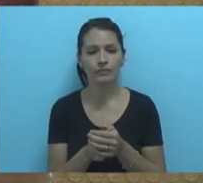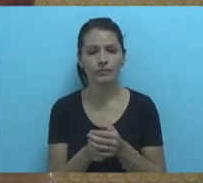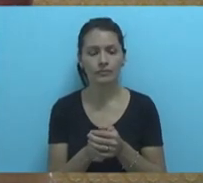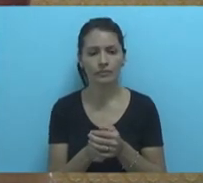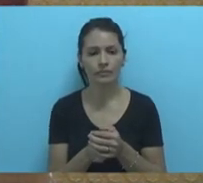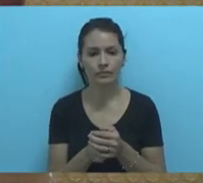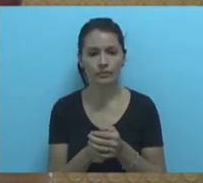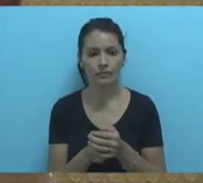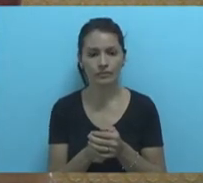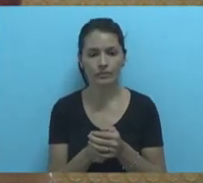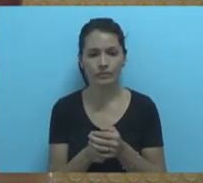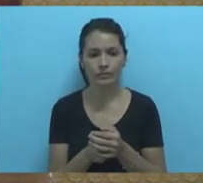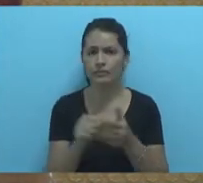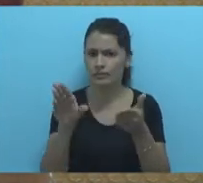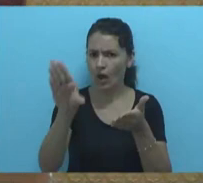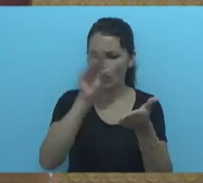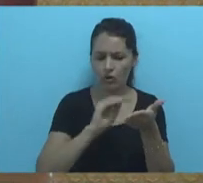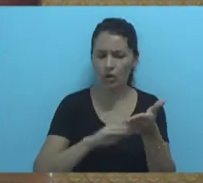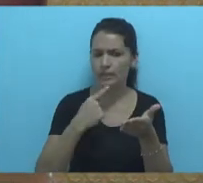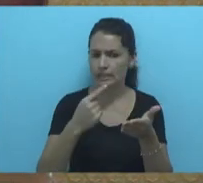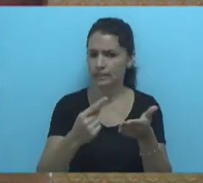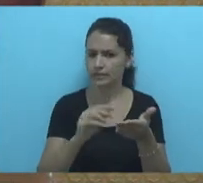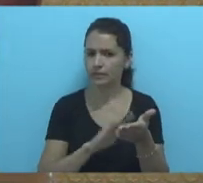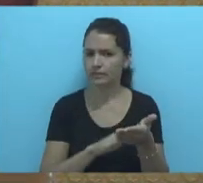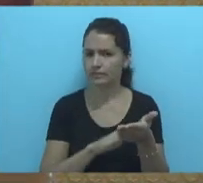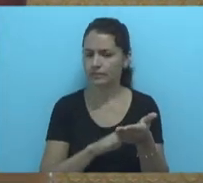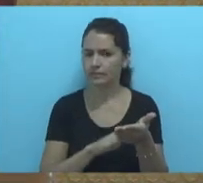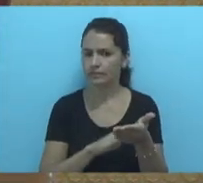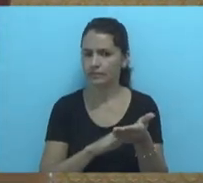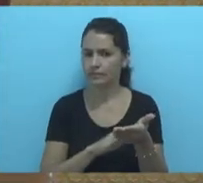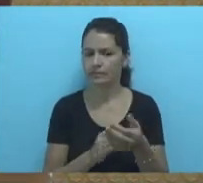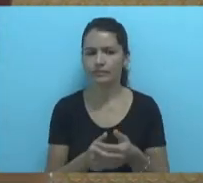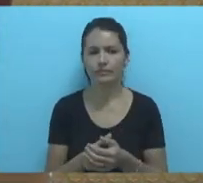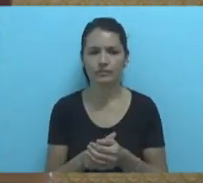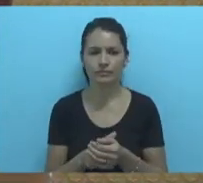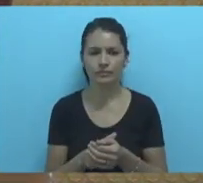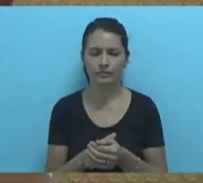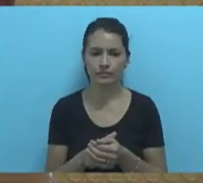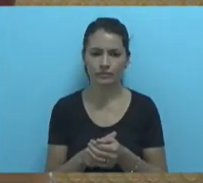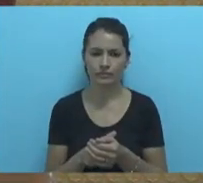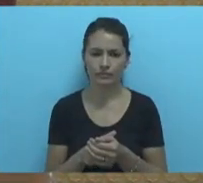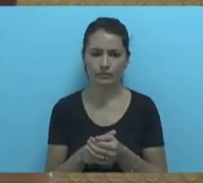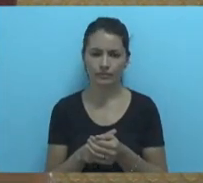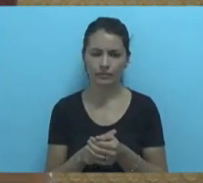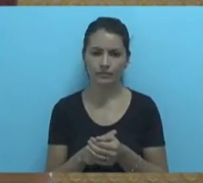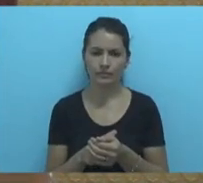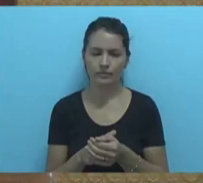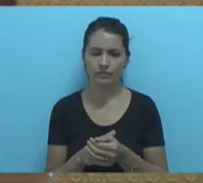Se da hasta ese lujo de citarlo a Herbeta para fundamentar el por qué dice que es